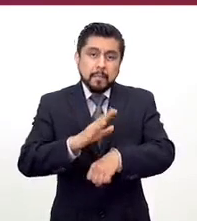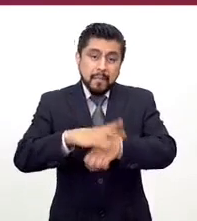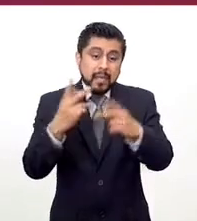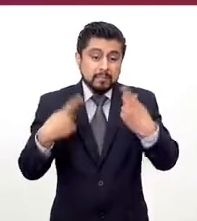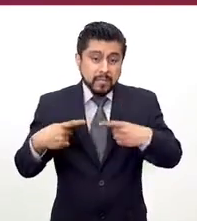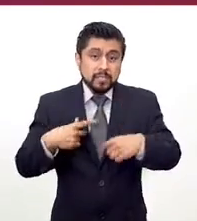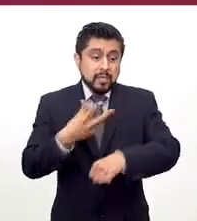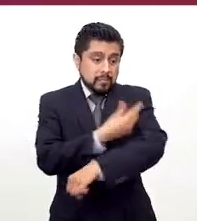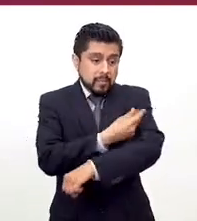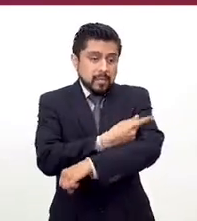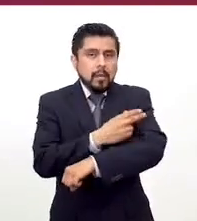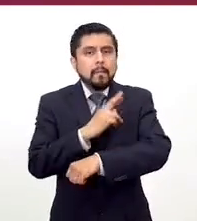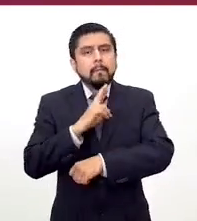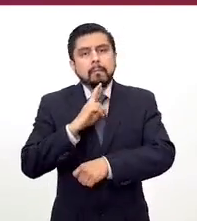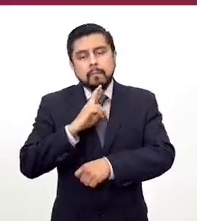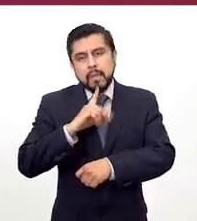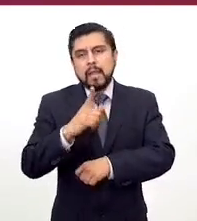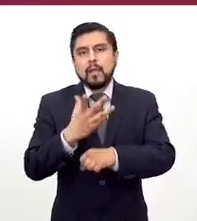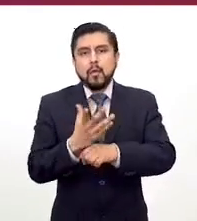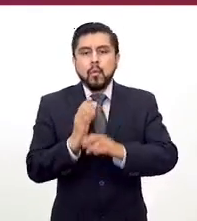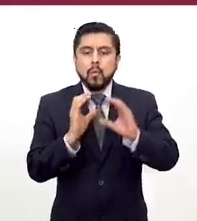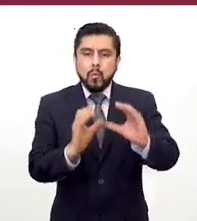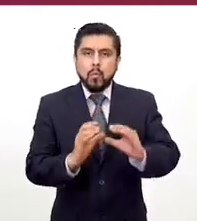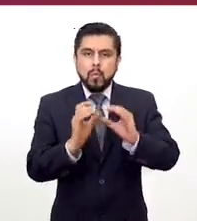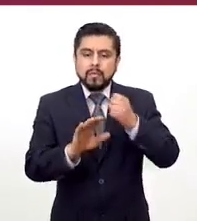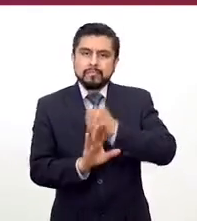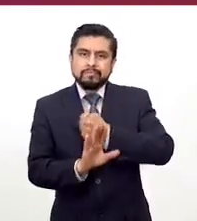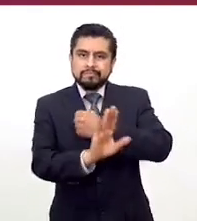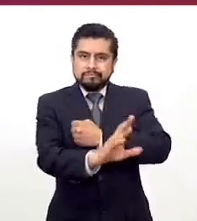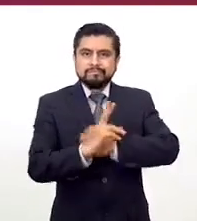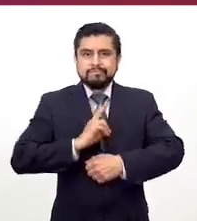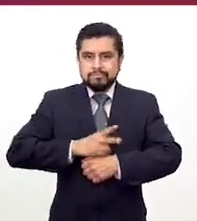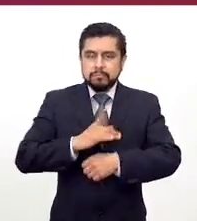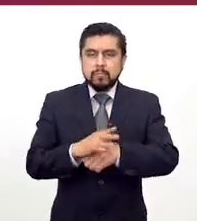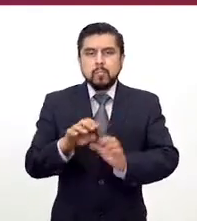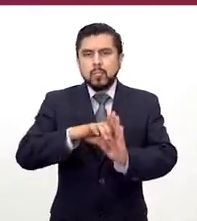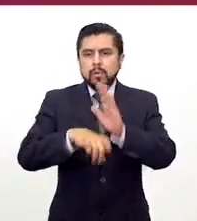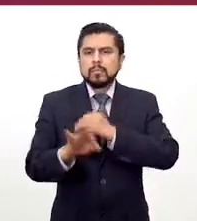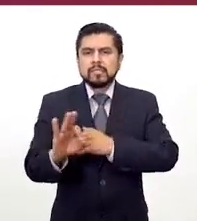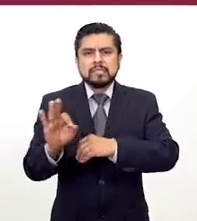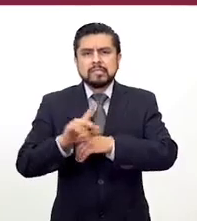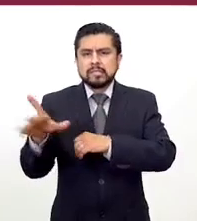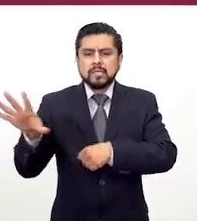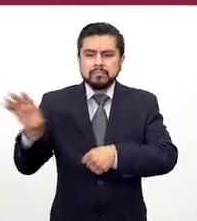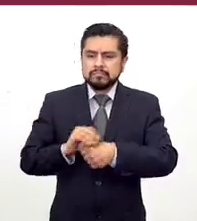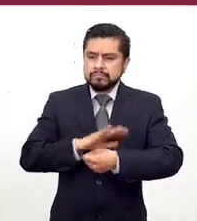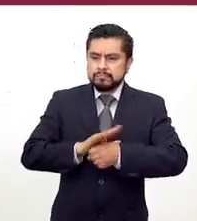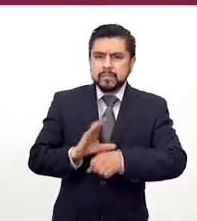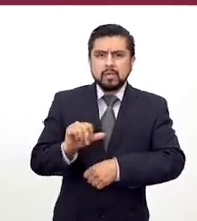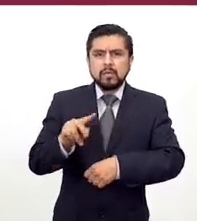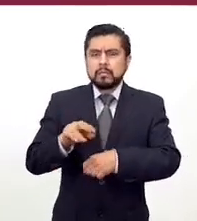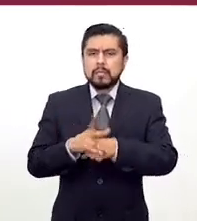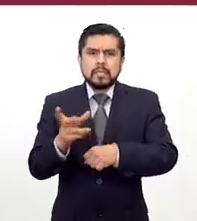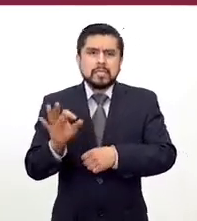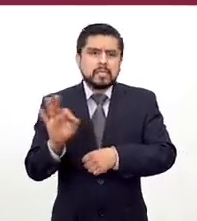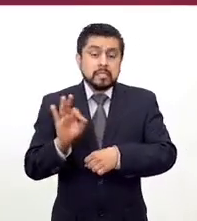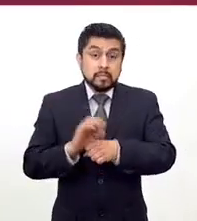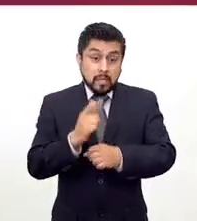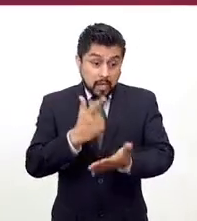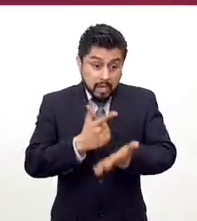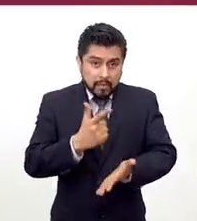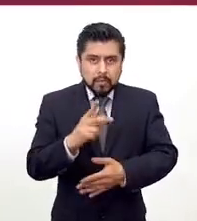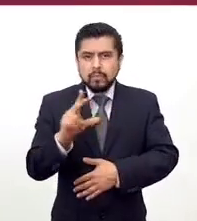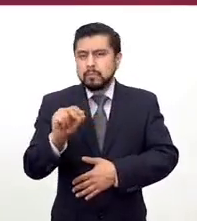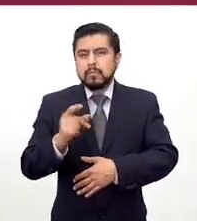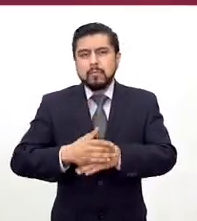más vacunados estemos, mejor vamos a poder recibir la enfermedad. Inclusive, si damos positivo, la posibilidad de que